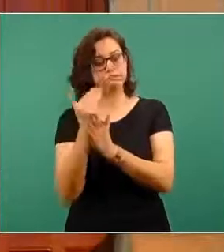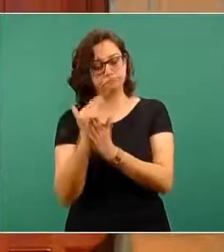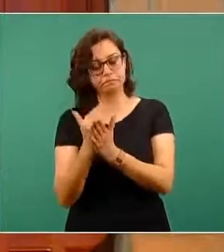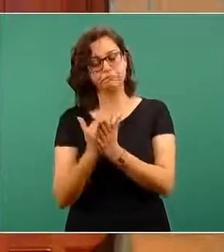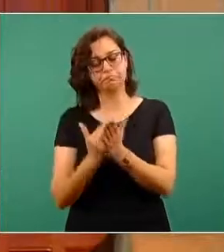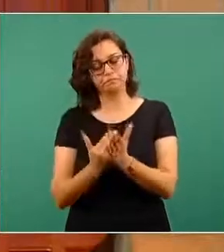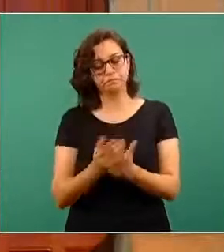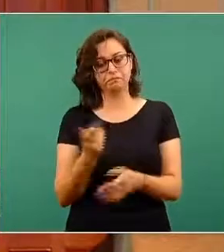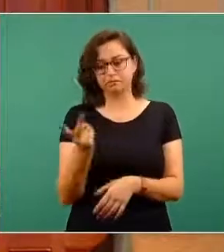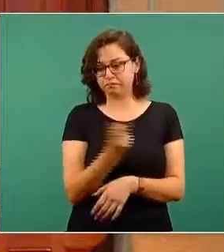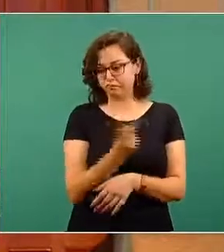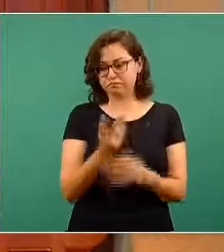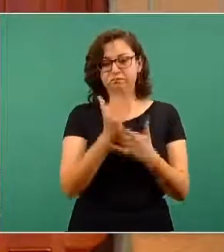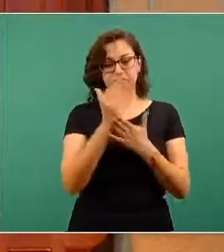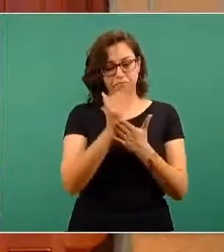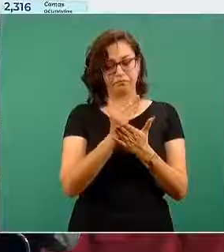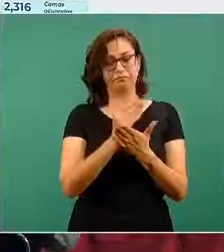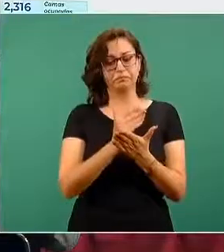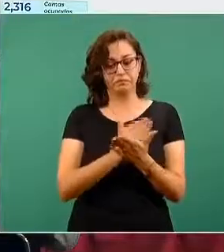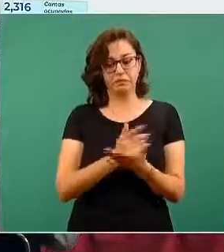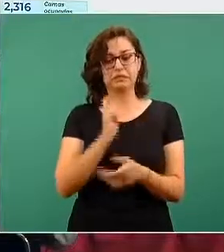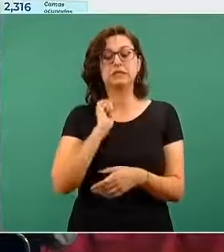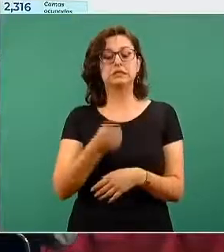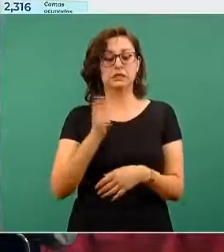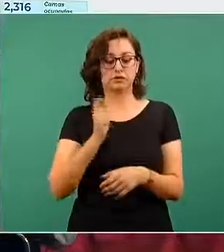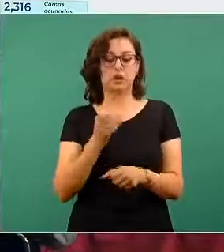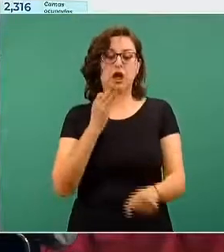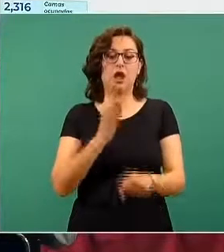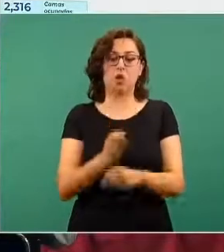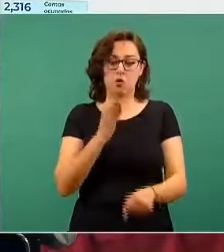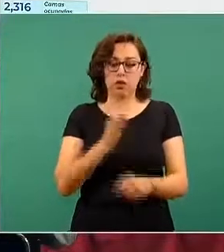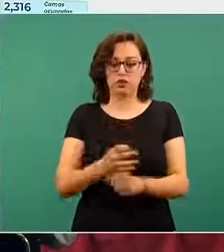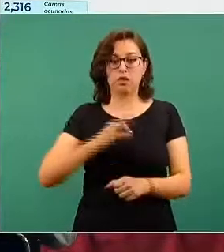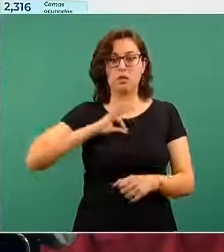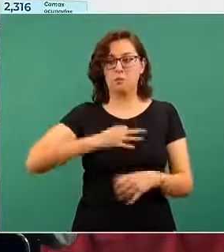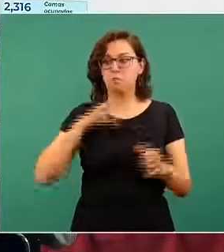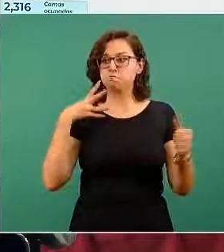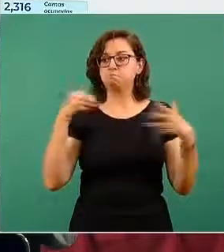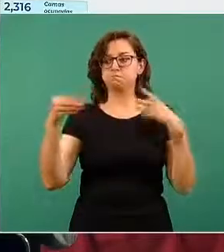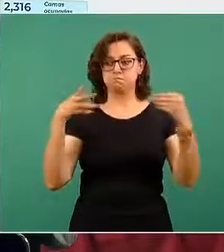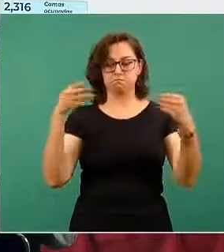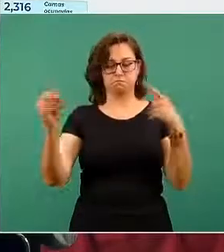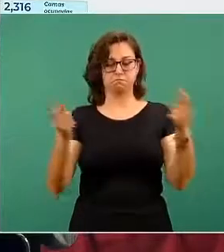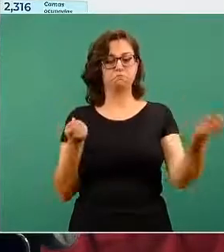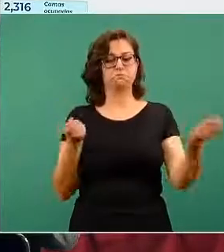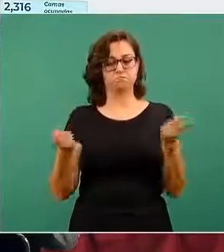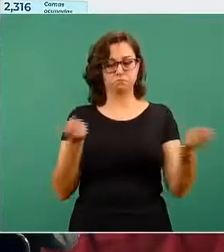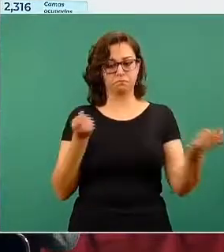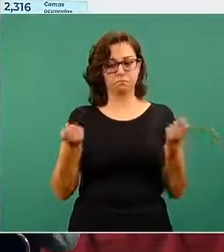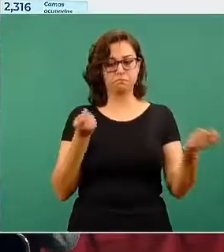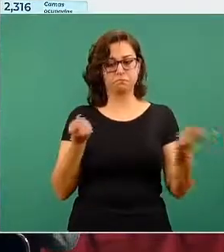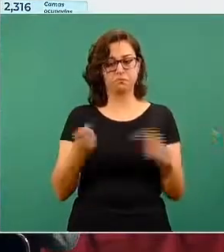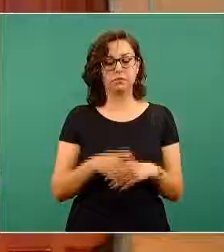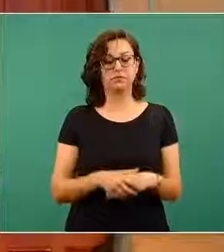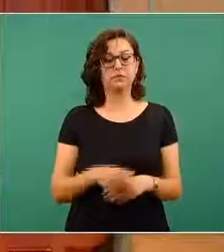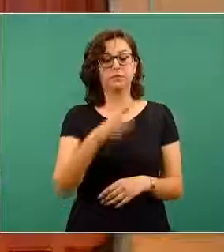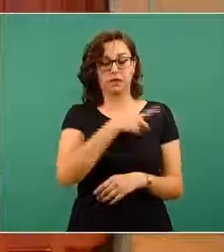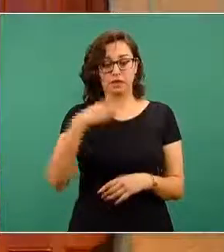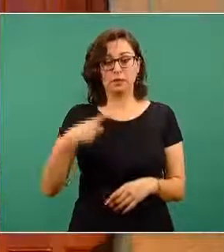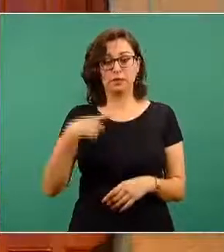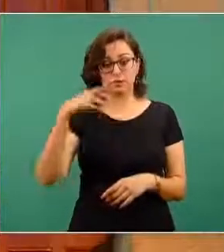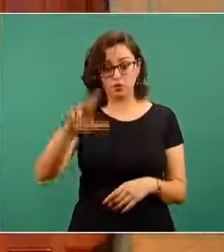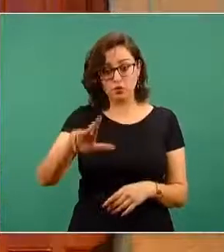dan esta señal de control que se tiene en este momento sobre la epidemia de COVID-19. Pero recordemos,